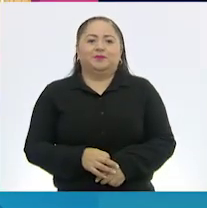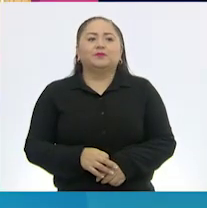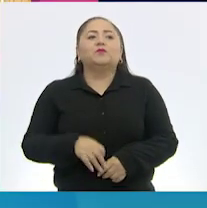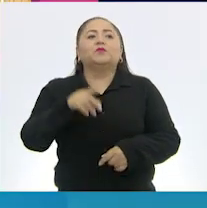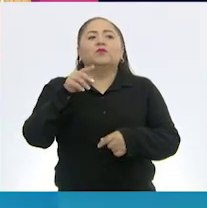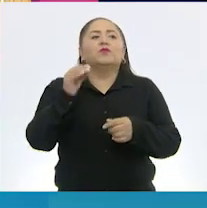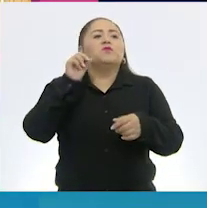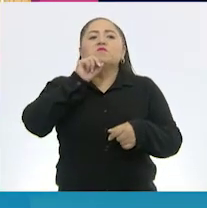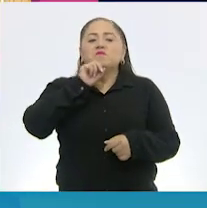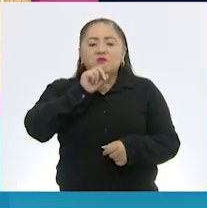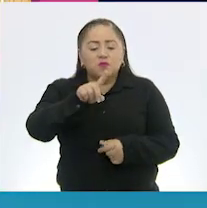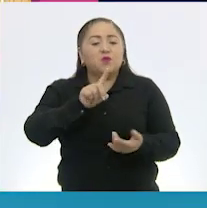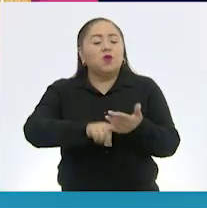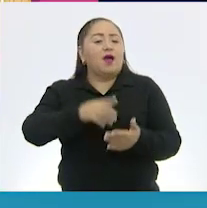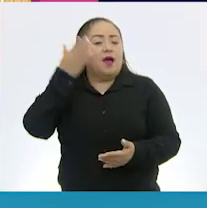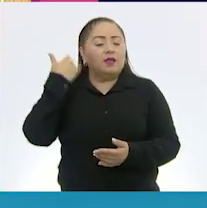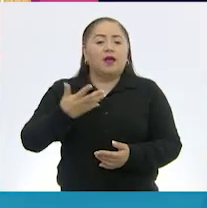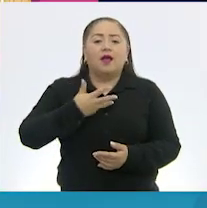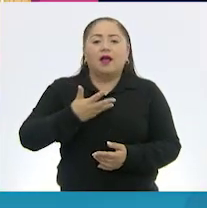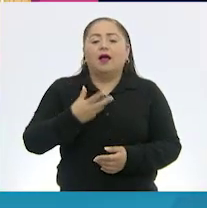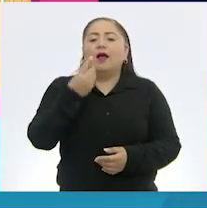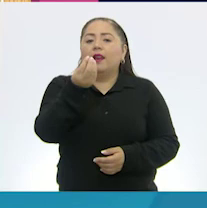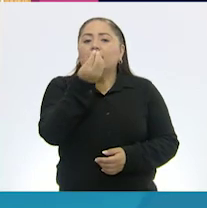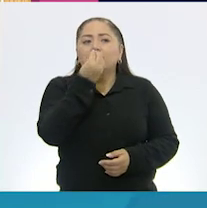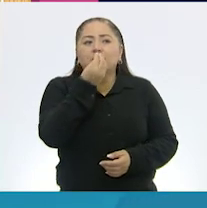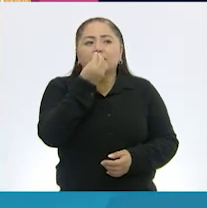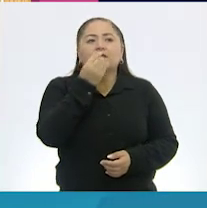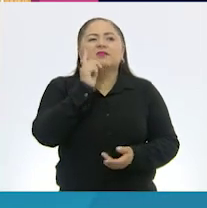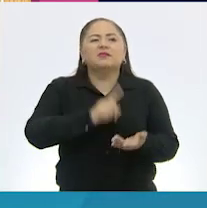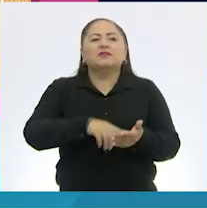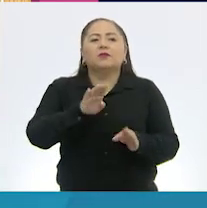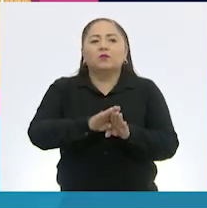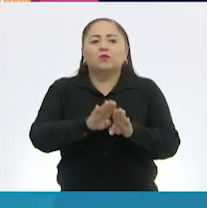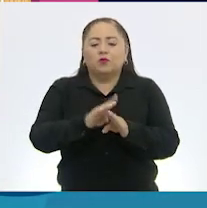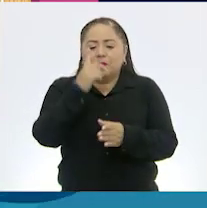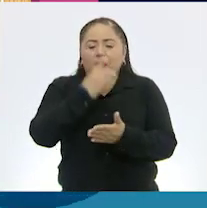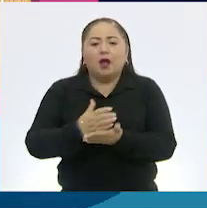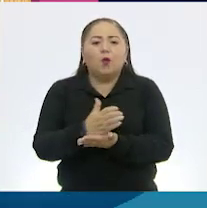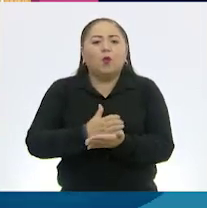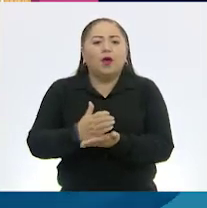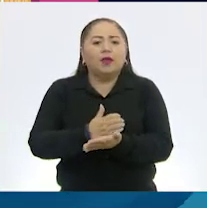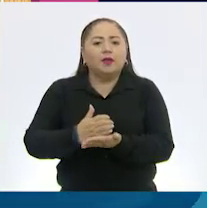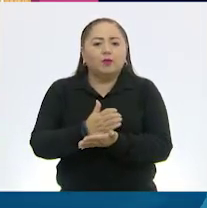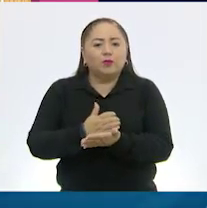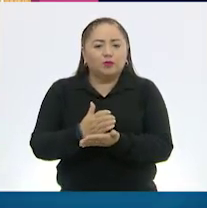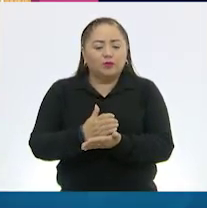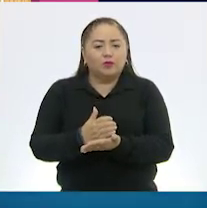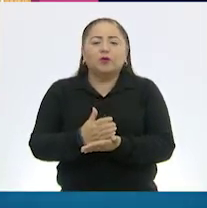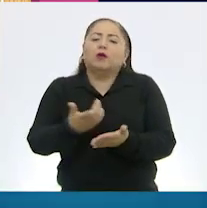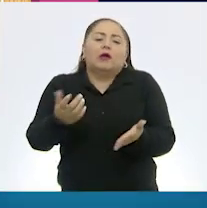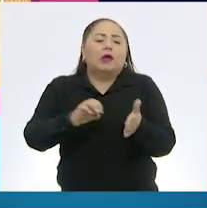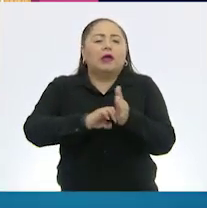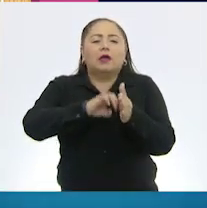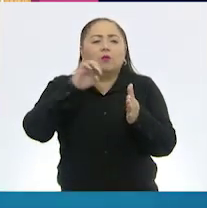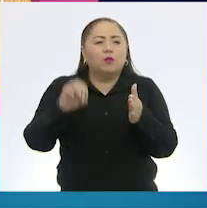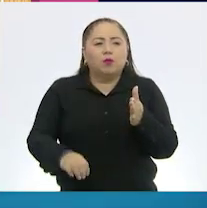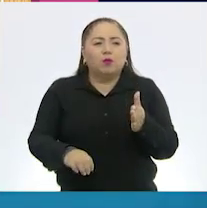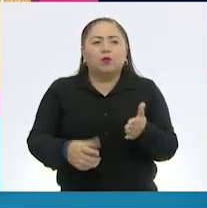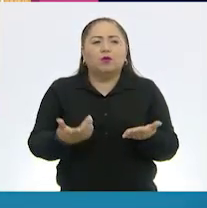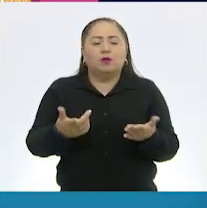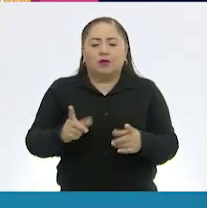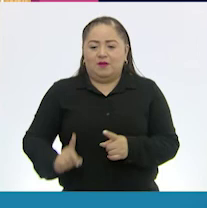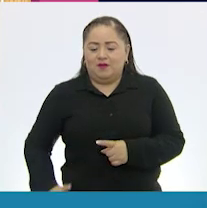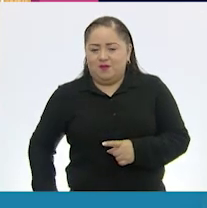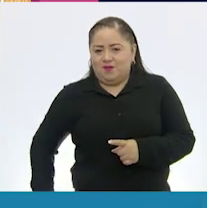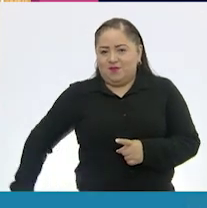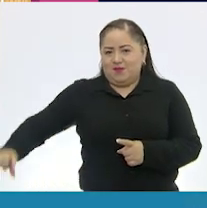Poner, también existían alimentos que se consideraban curativos. Por ejemplo, la